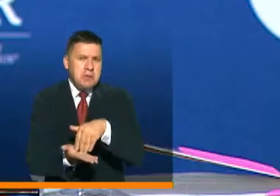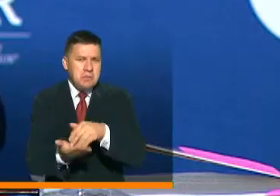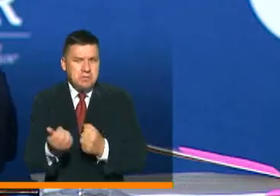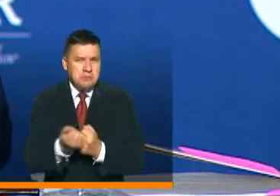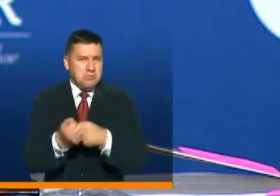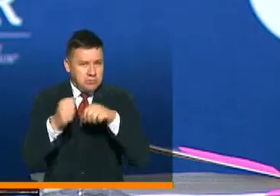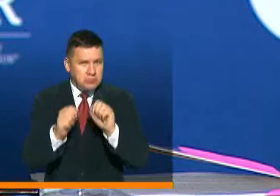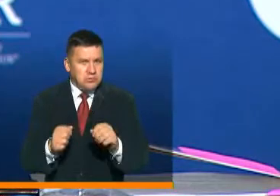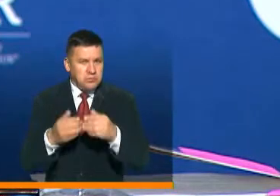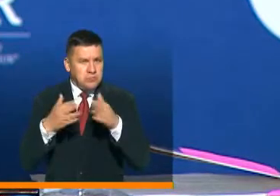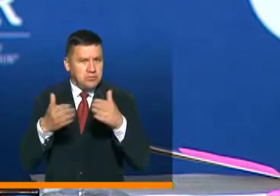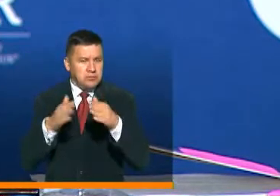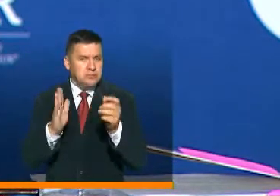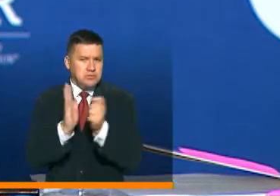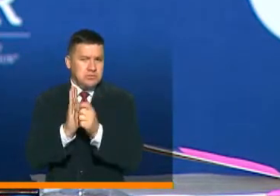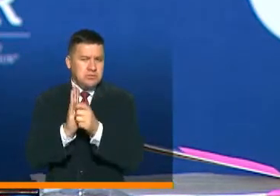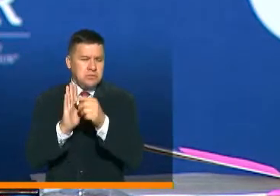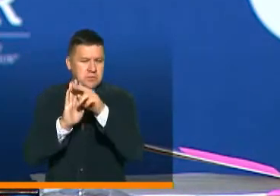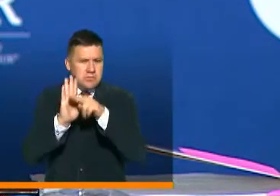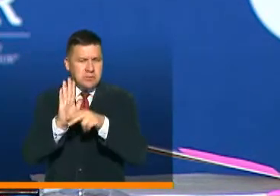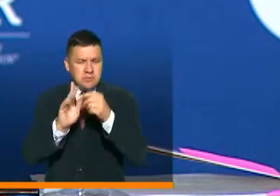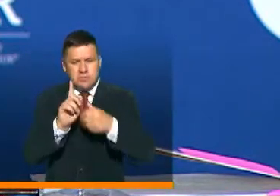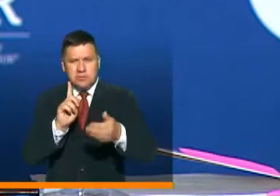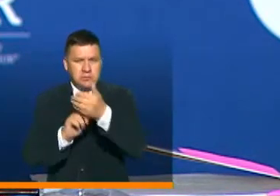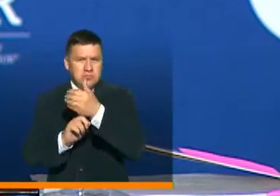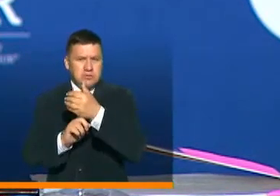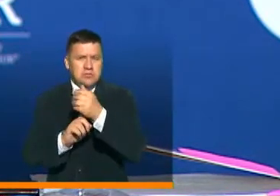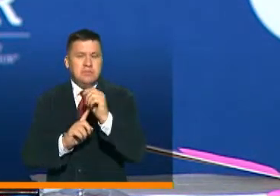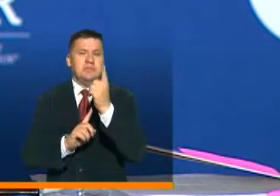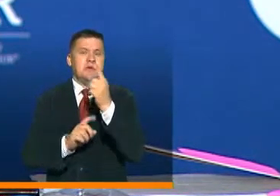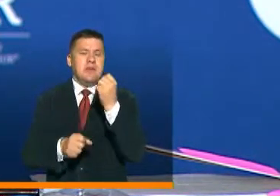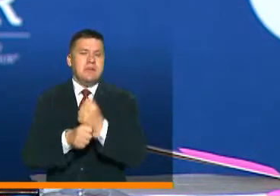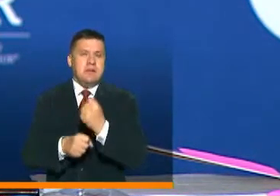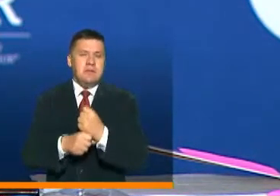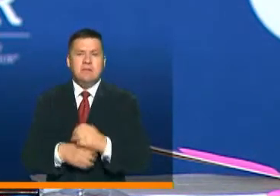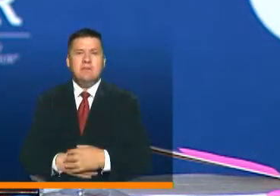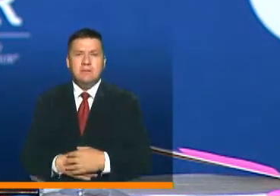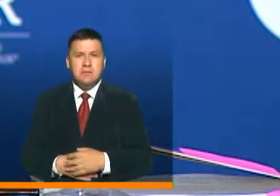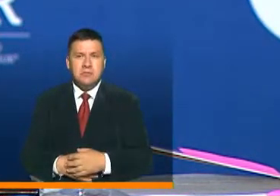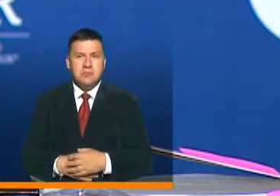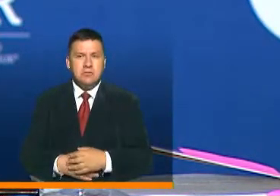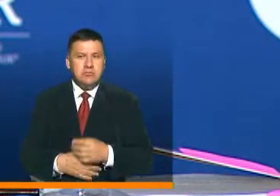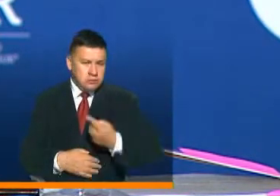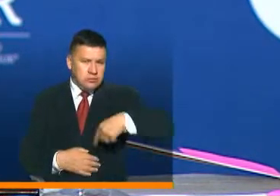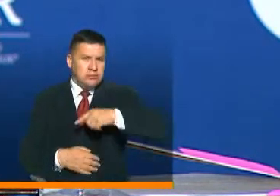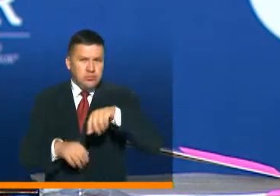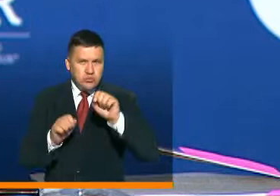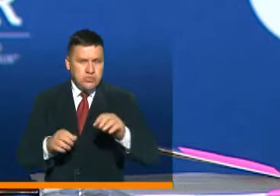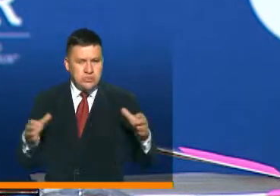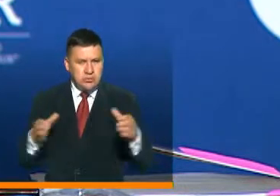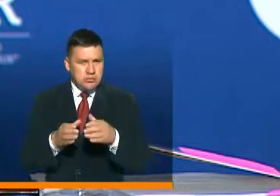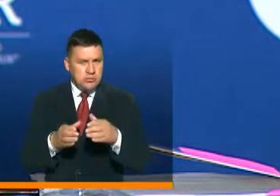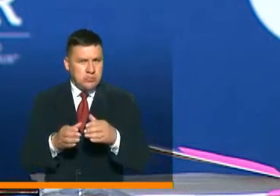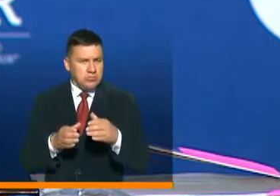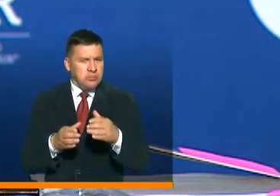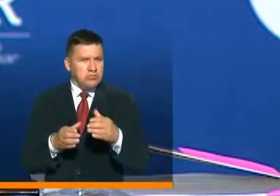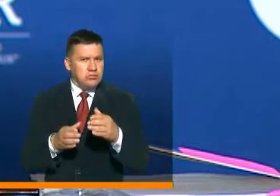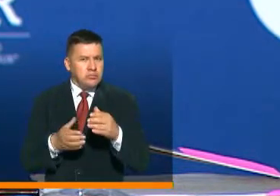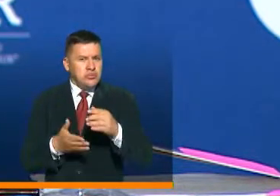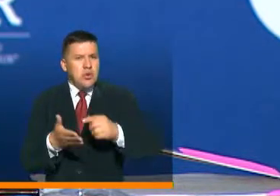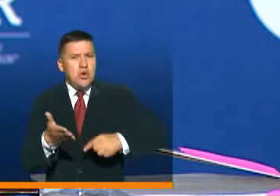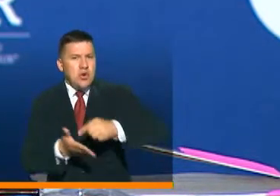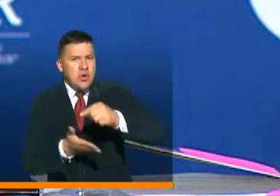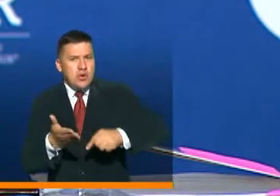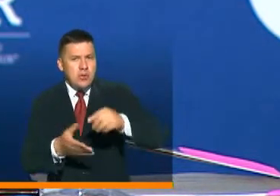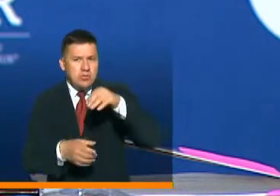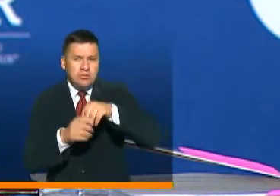Que podamos habilitar mecanismos de protección del primer empleo, donde nosotros podamos incentivar la contratación